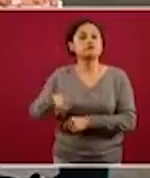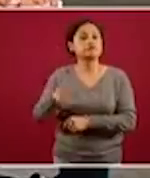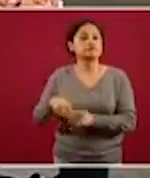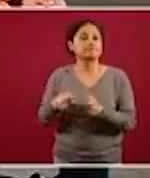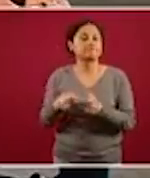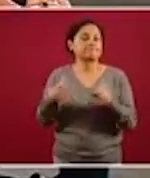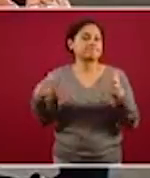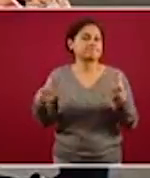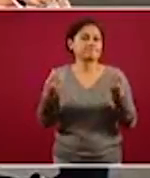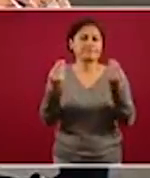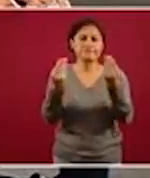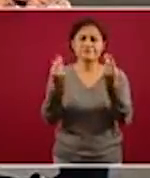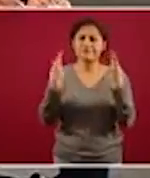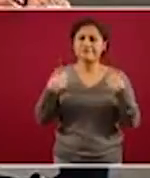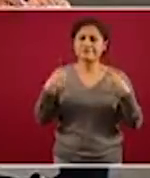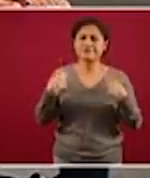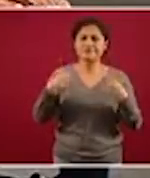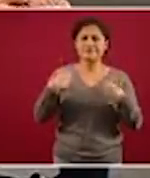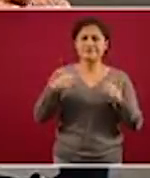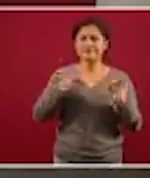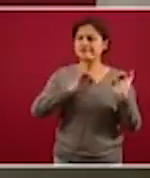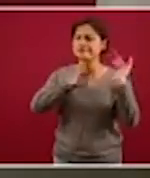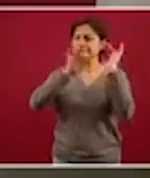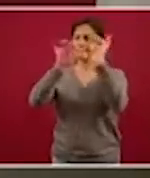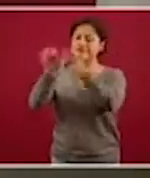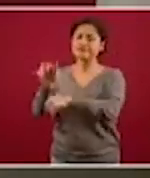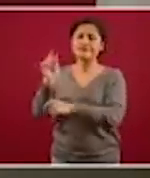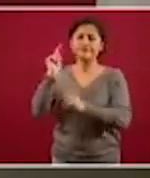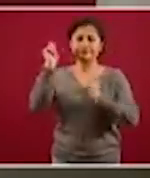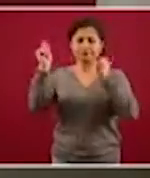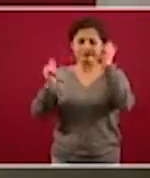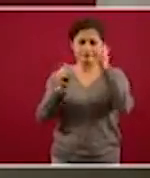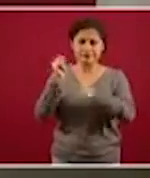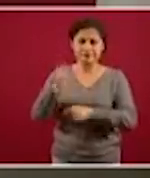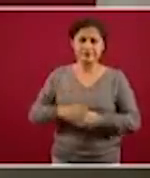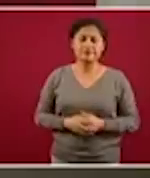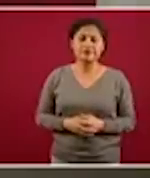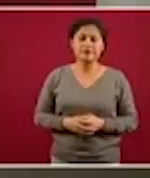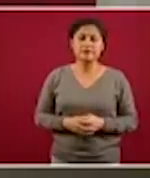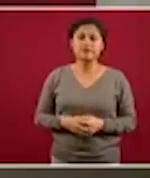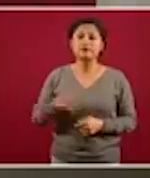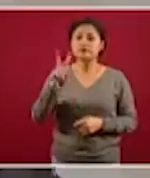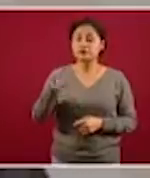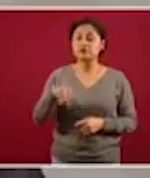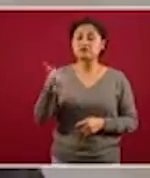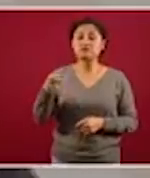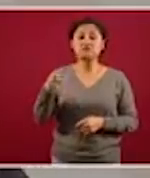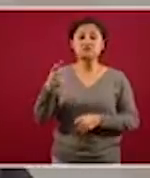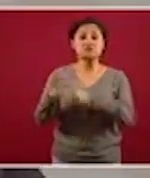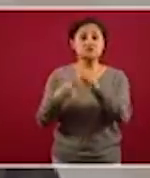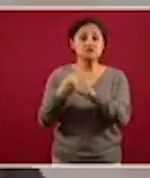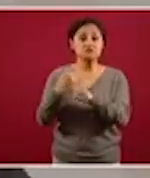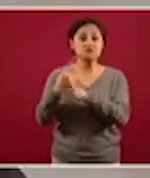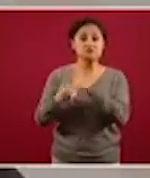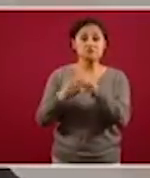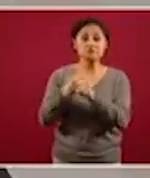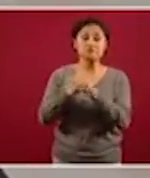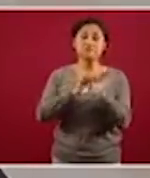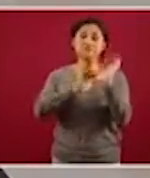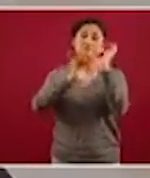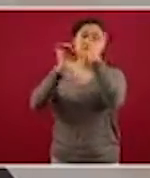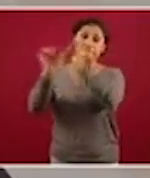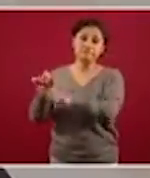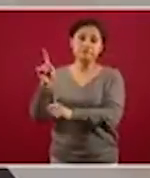de miles de turistas de ambos países que cada año están visitando por